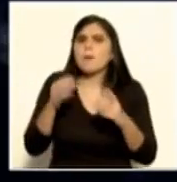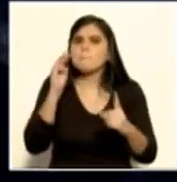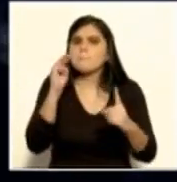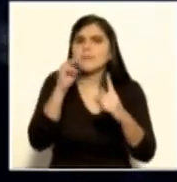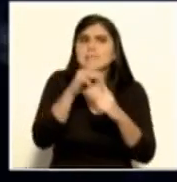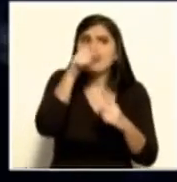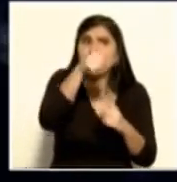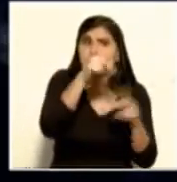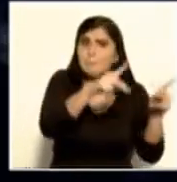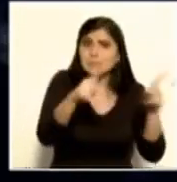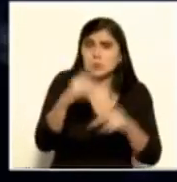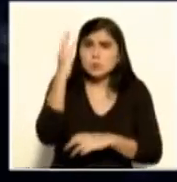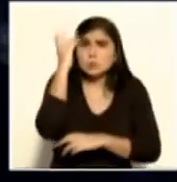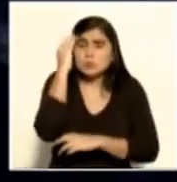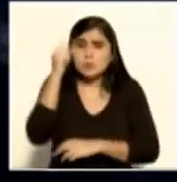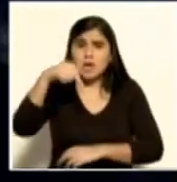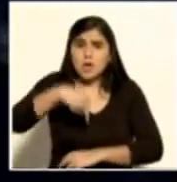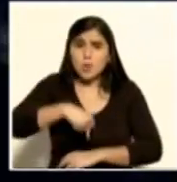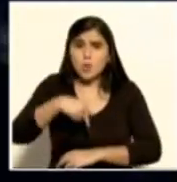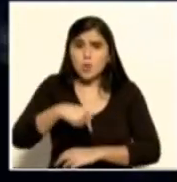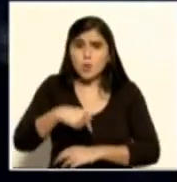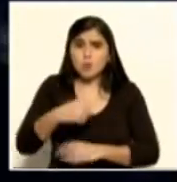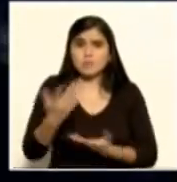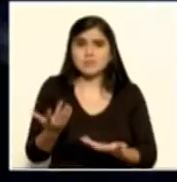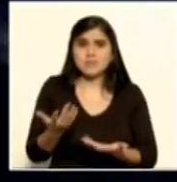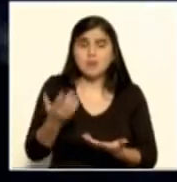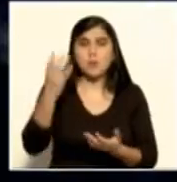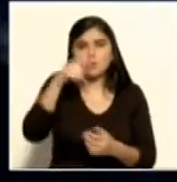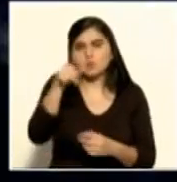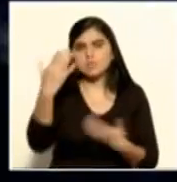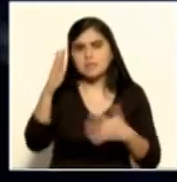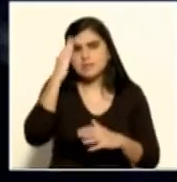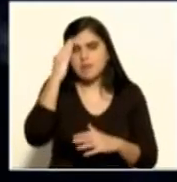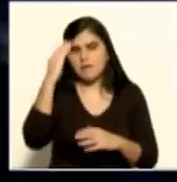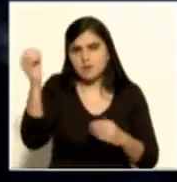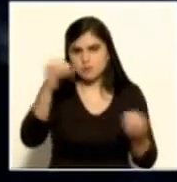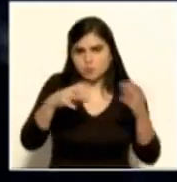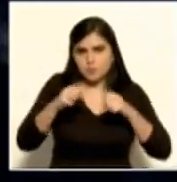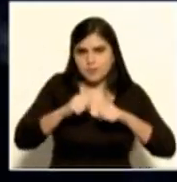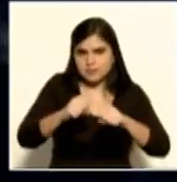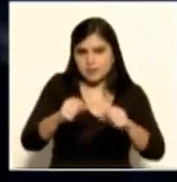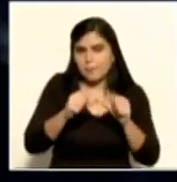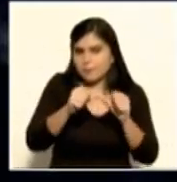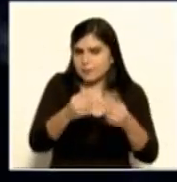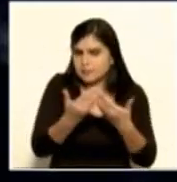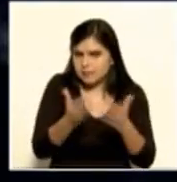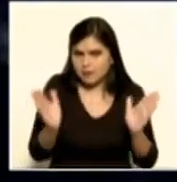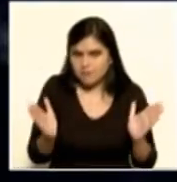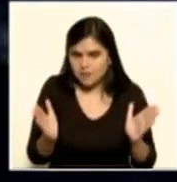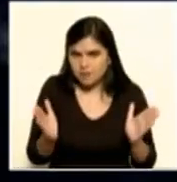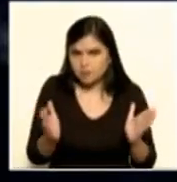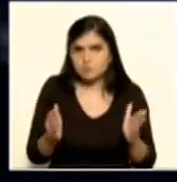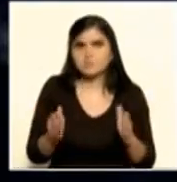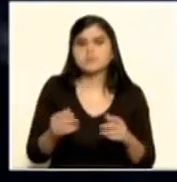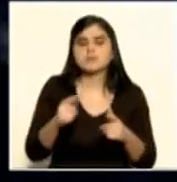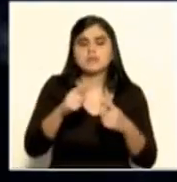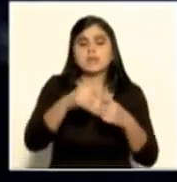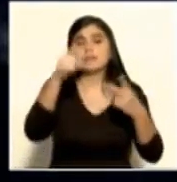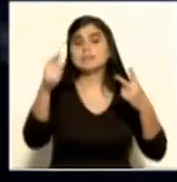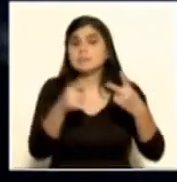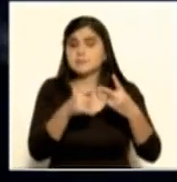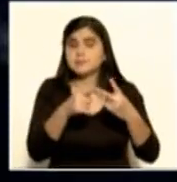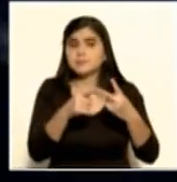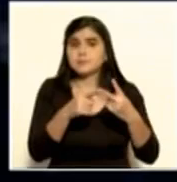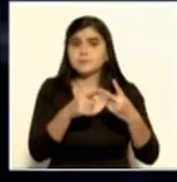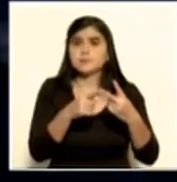siente desesperada, aunque usted ya indicó que van a seguir abiertos los supermercados? Y adicional a este tema, don Daniel, ¿qué tanta